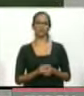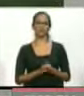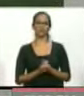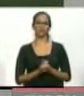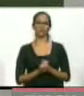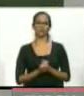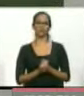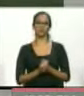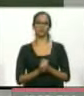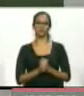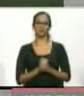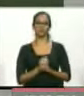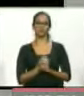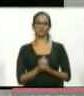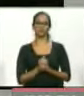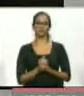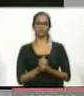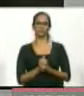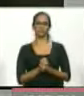no